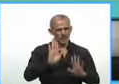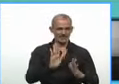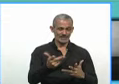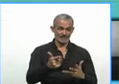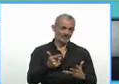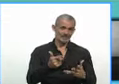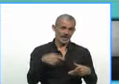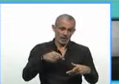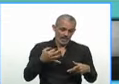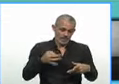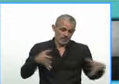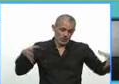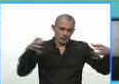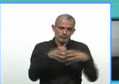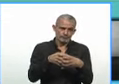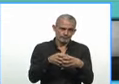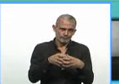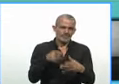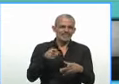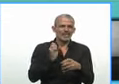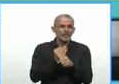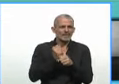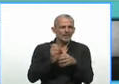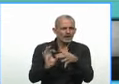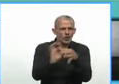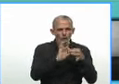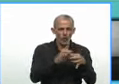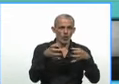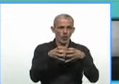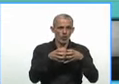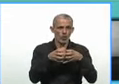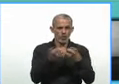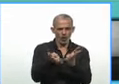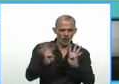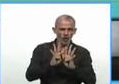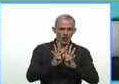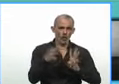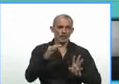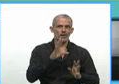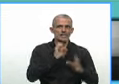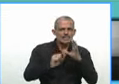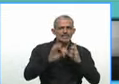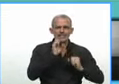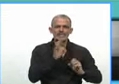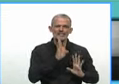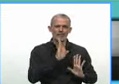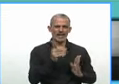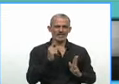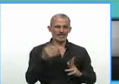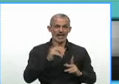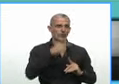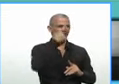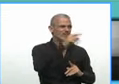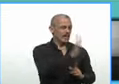que pasar todas juntas. Estamos trabajando también lo grupal, creo que eso también ayuda a tener más tolerancia en cuanto a las que están metidas en